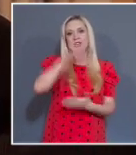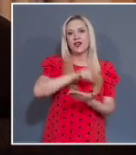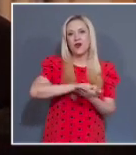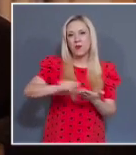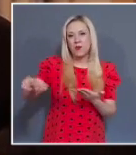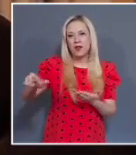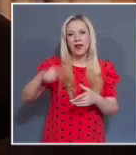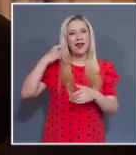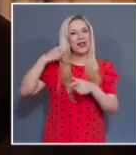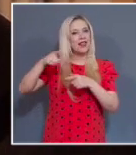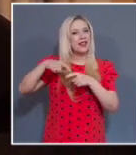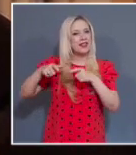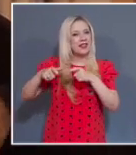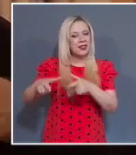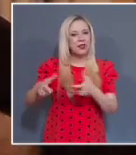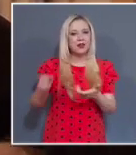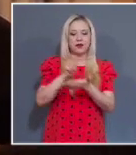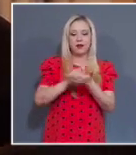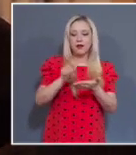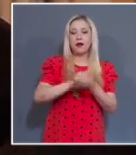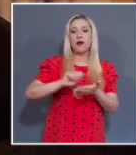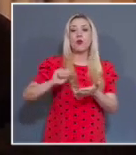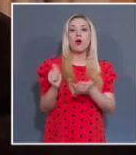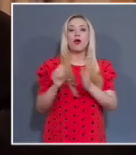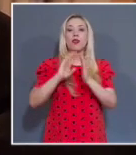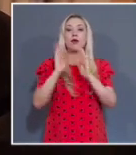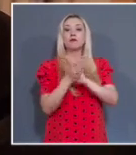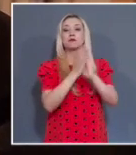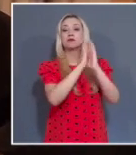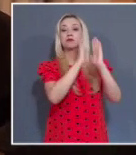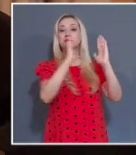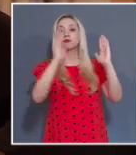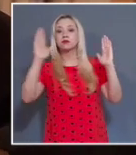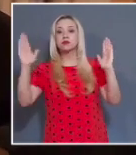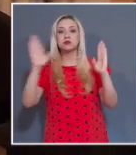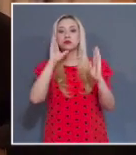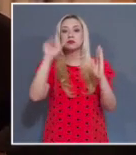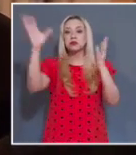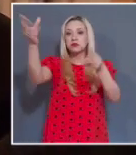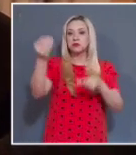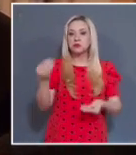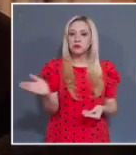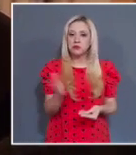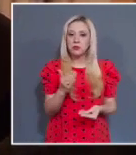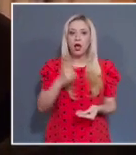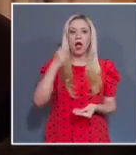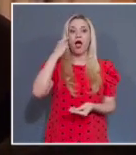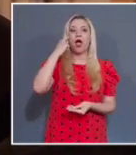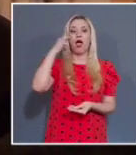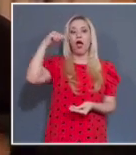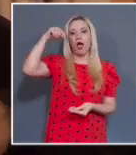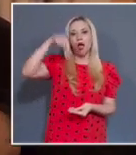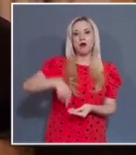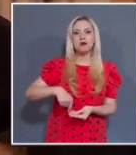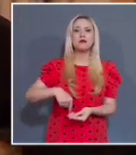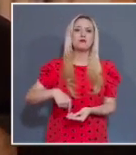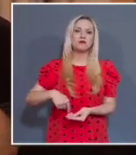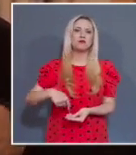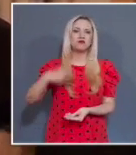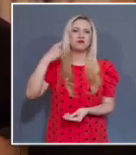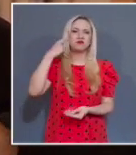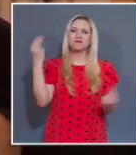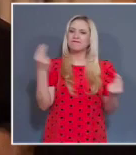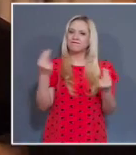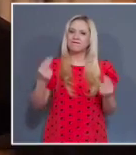manuscritos duermen en bibliotecas y no están fácilmente accesibles. Entonces nosotros hemos tenido siempre la inquietud de encontrar este